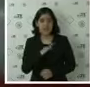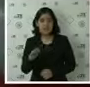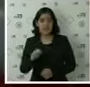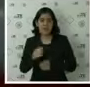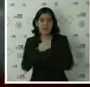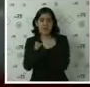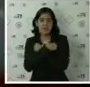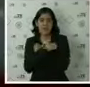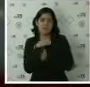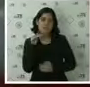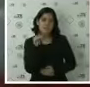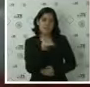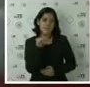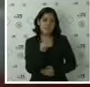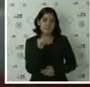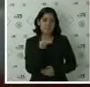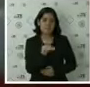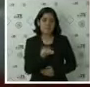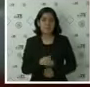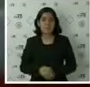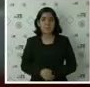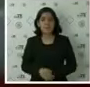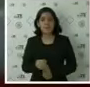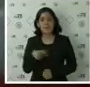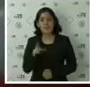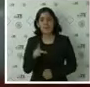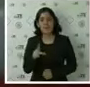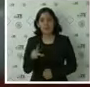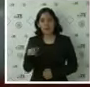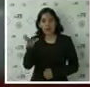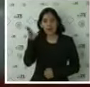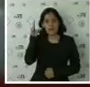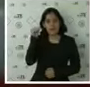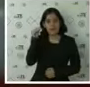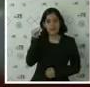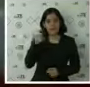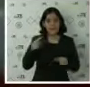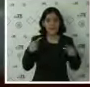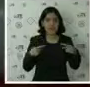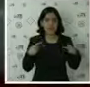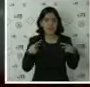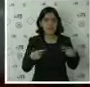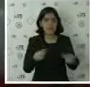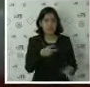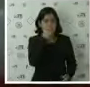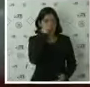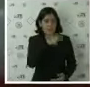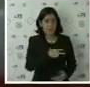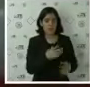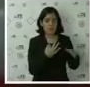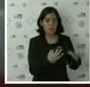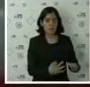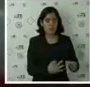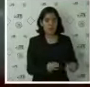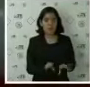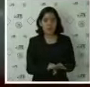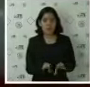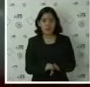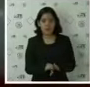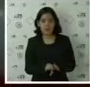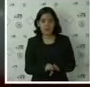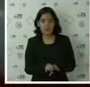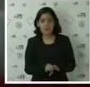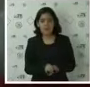educación, pero su formación en ciudadanía es otra. Y esa tiene que ver con las opiniones que ustedes